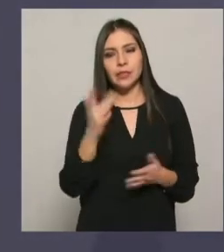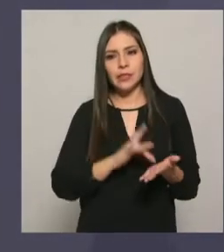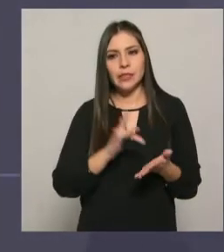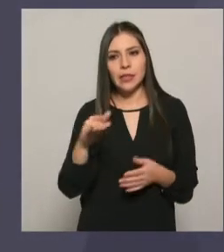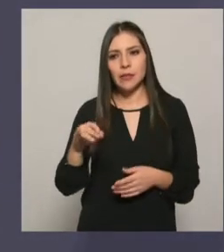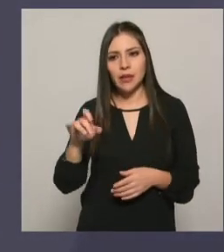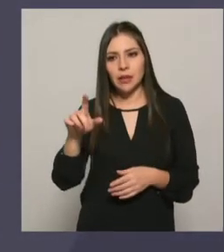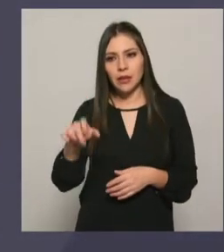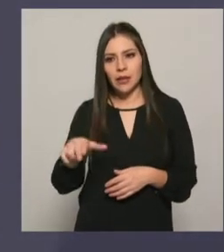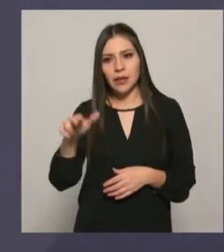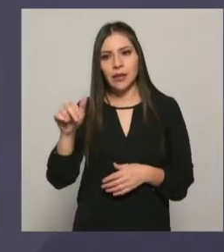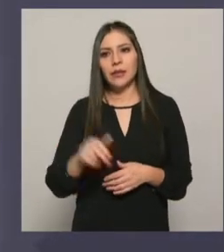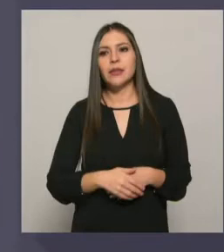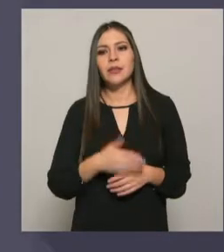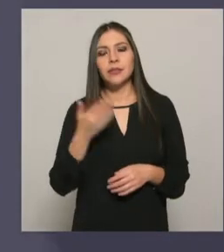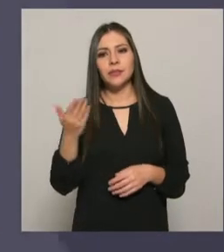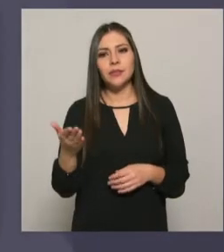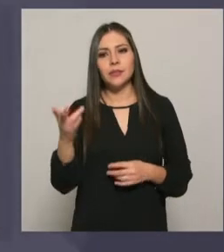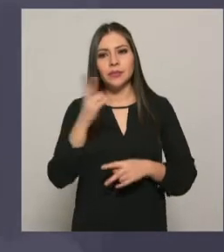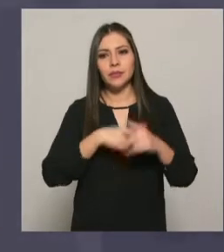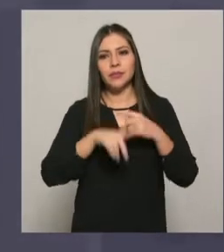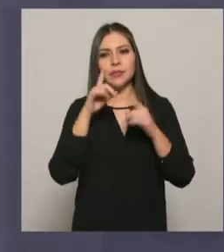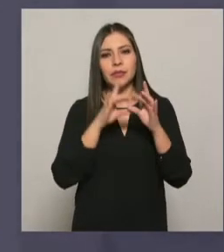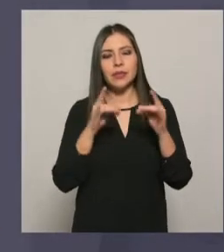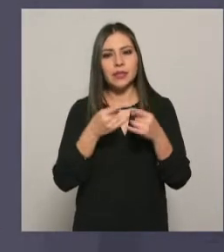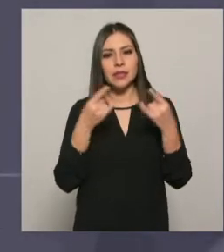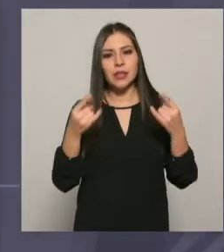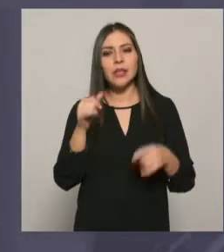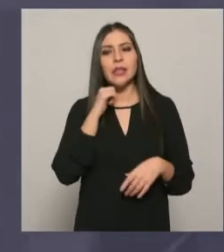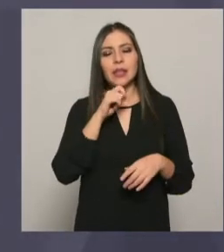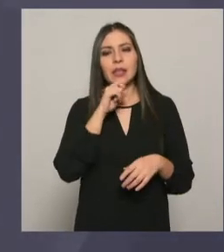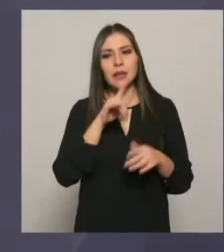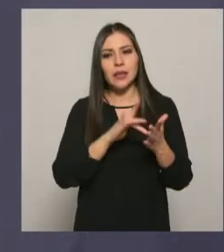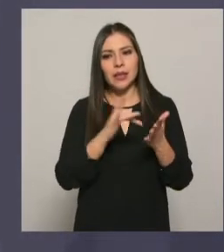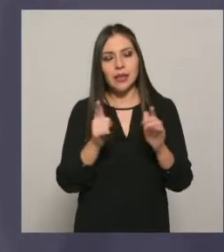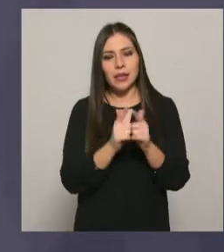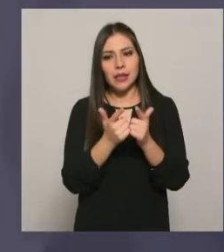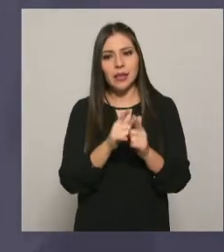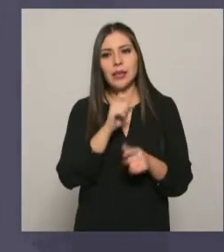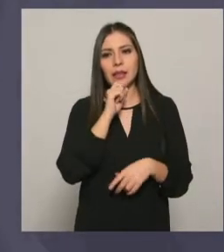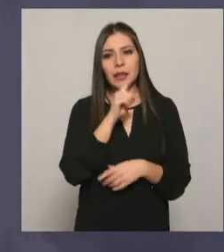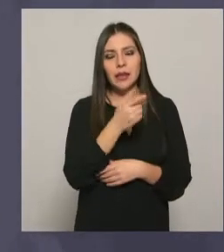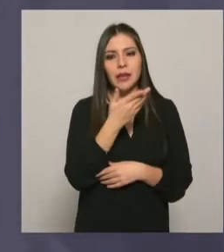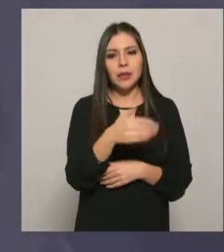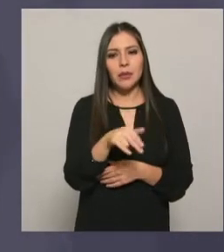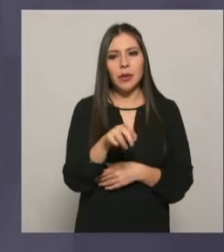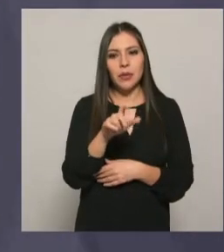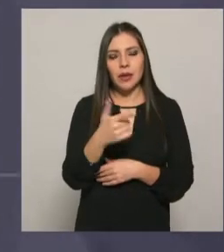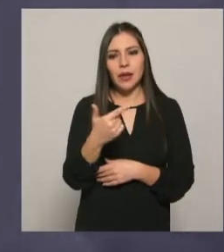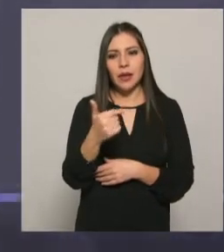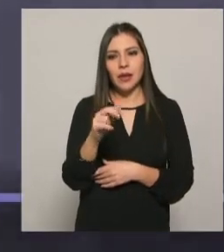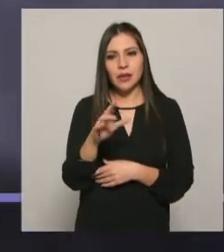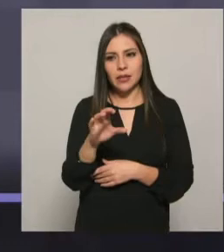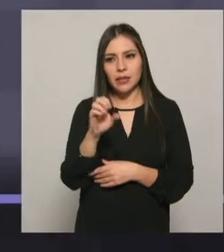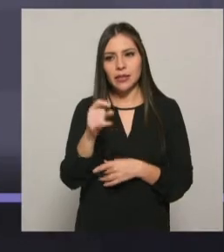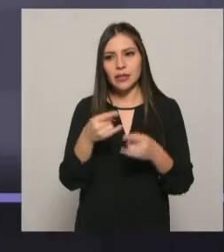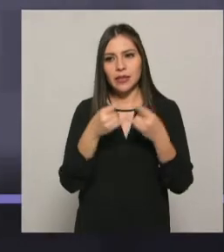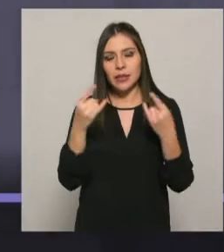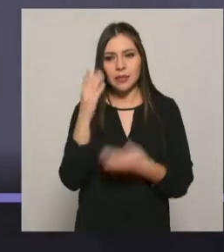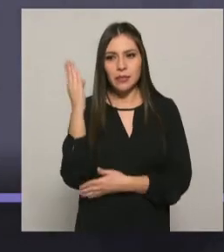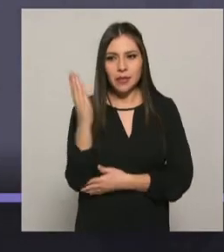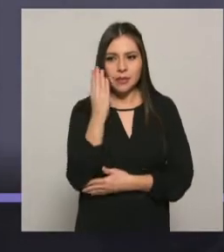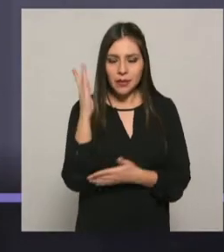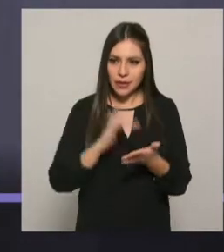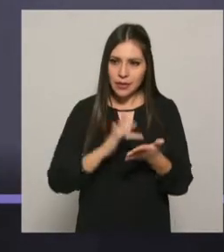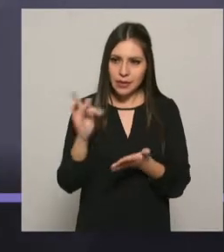Elena Solórzano Carvajal, cronista de Azcapotzalco, y gracias también por el libro. Igualmente a Manuel Garcés Jiménez, cronista de Milpalta,